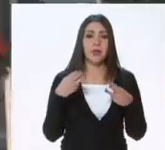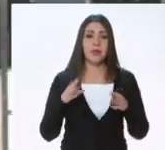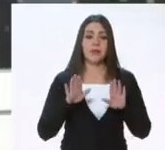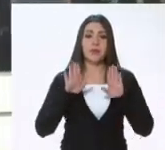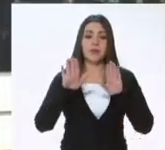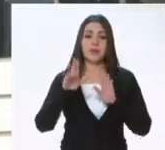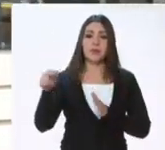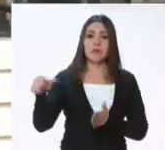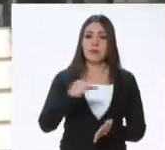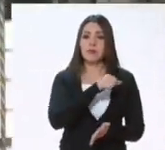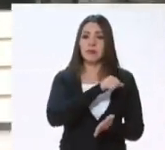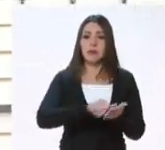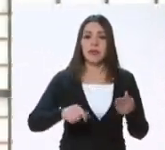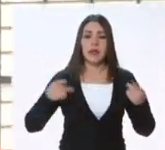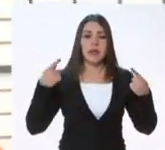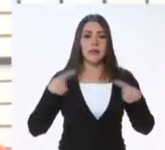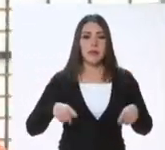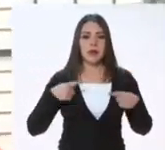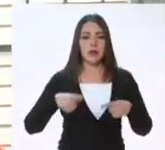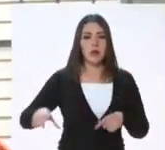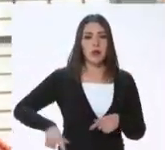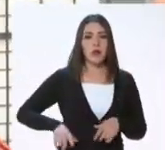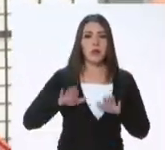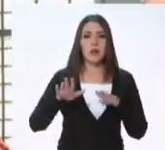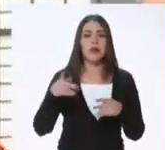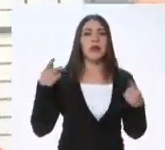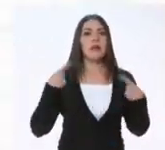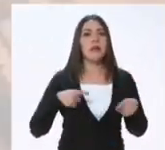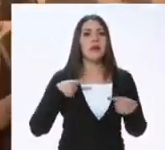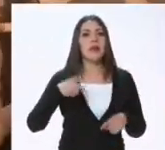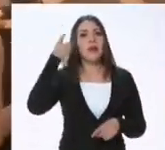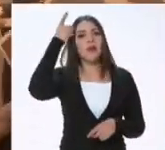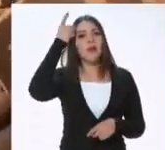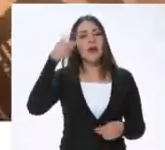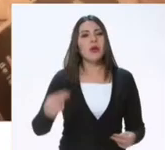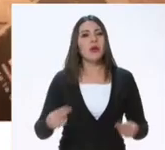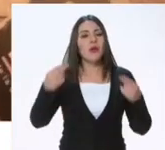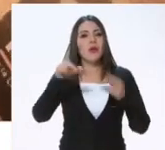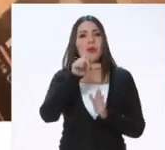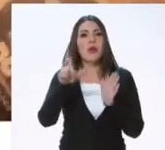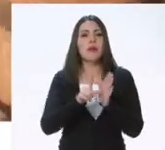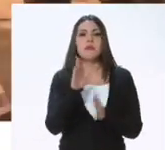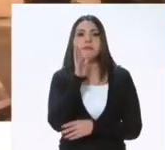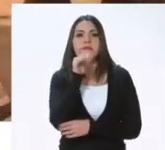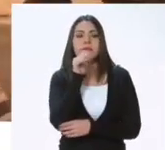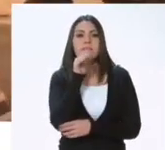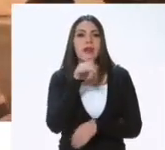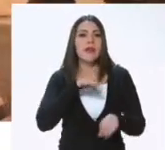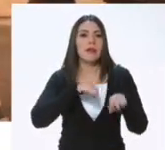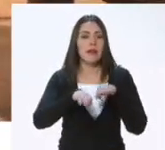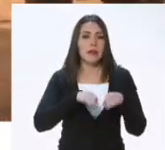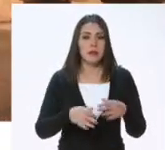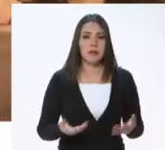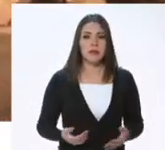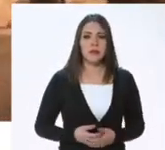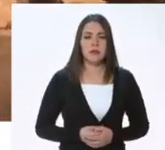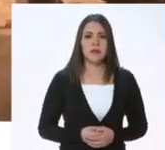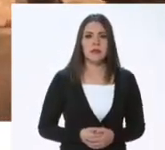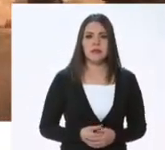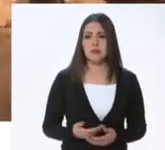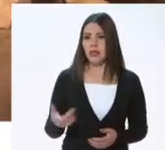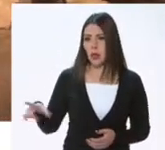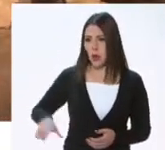autoridades y los locatarios se habían quedado sin poder trabajar. ¿Qué le dijeron las autoridades centrales? Pues que no podemos